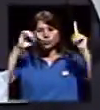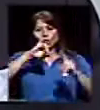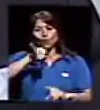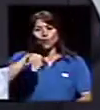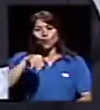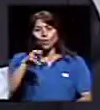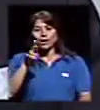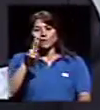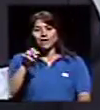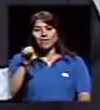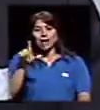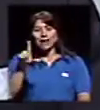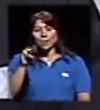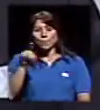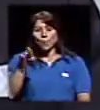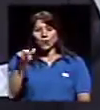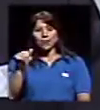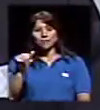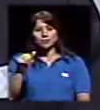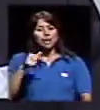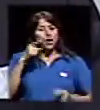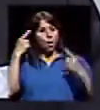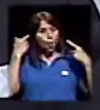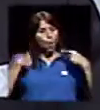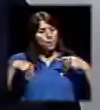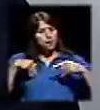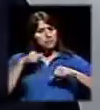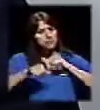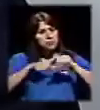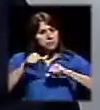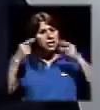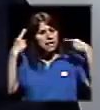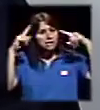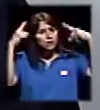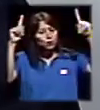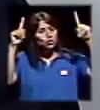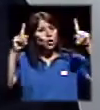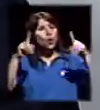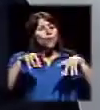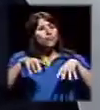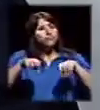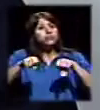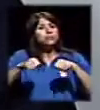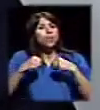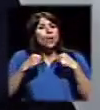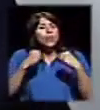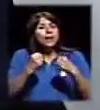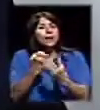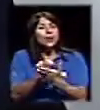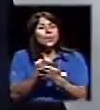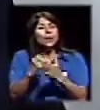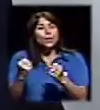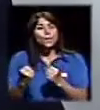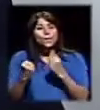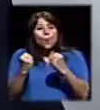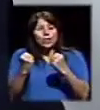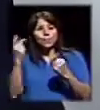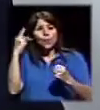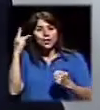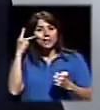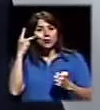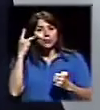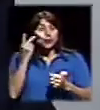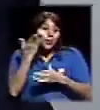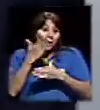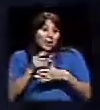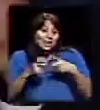que fue haciendo poder y poder tanto económico como, claro, como político, incluso parte de los problemas es que no se quería ir de, no